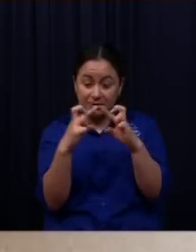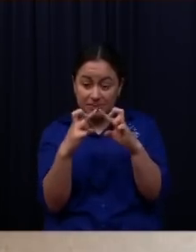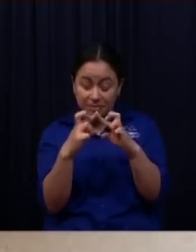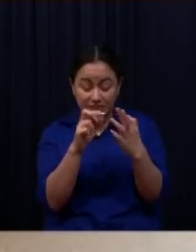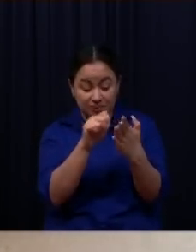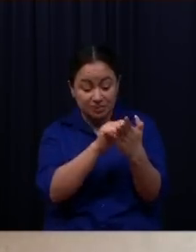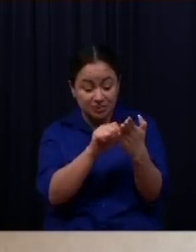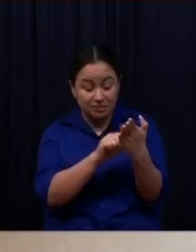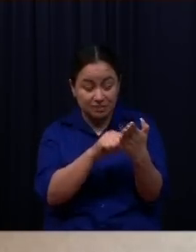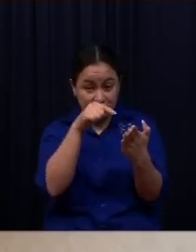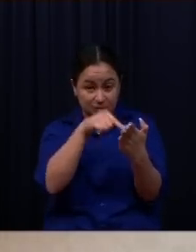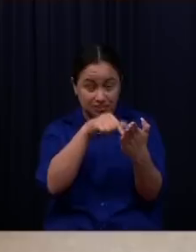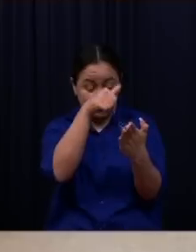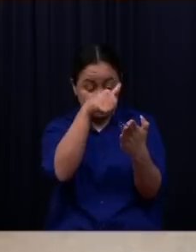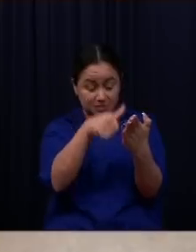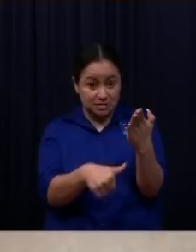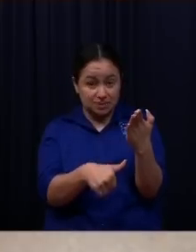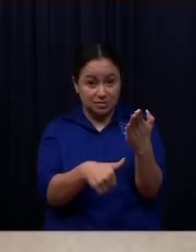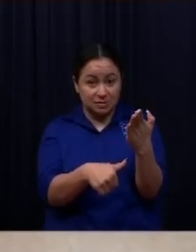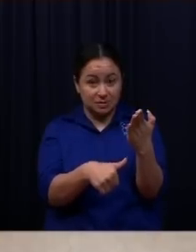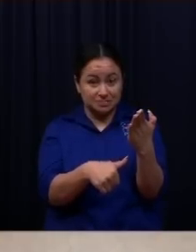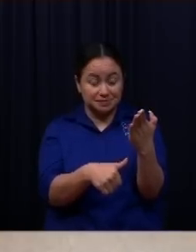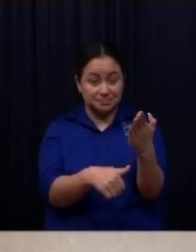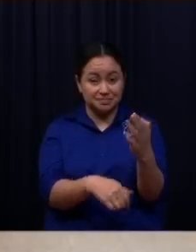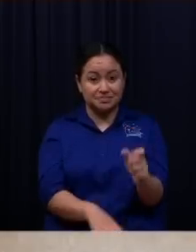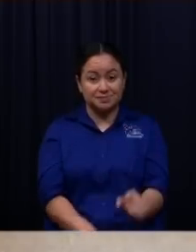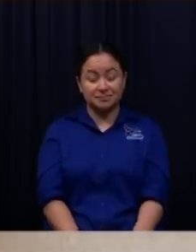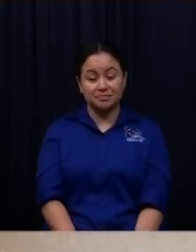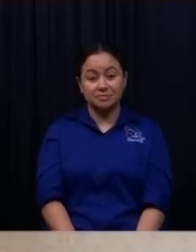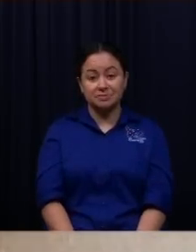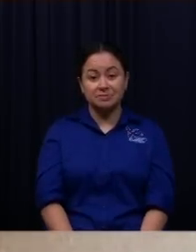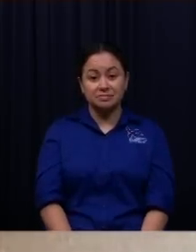esta epístola, varias evidencias históricas y bíblicas.